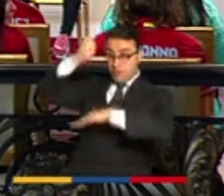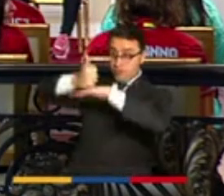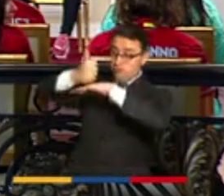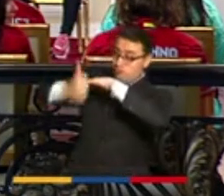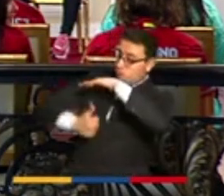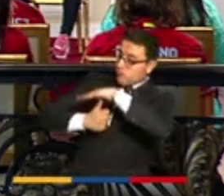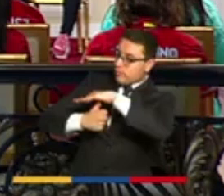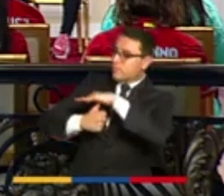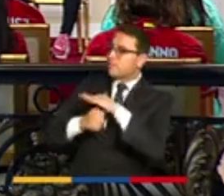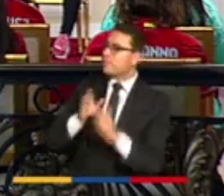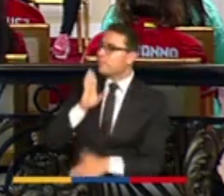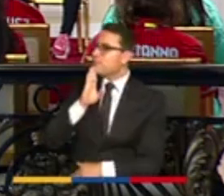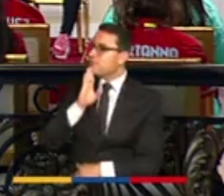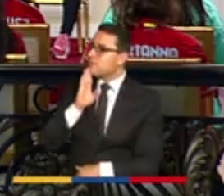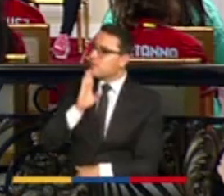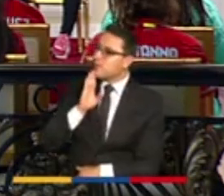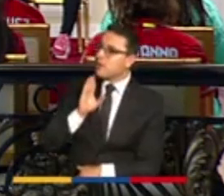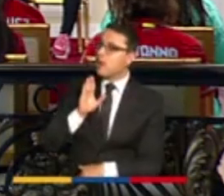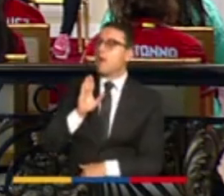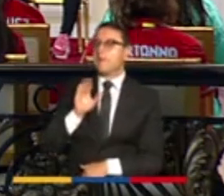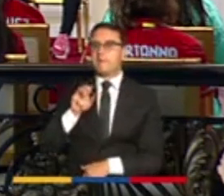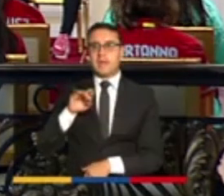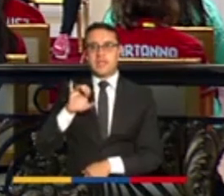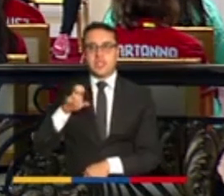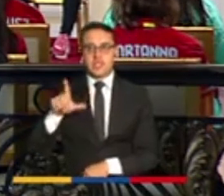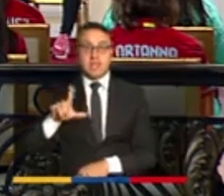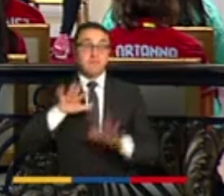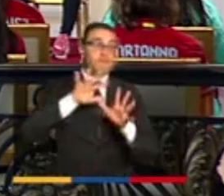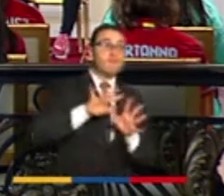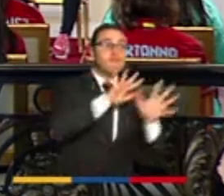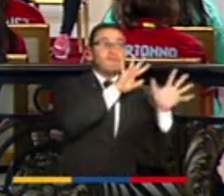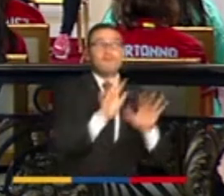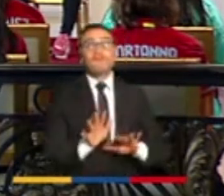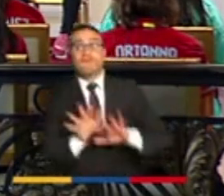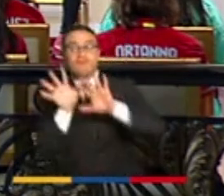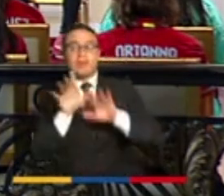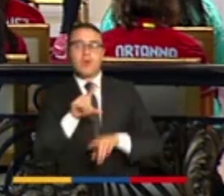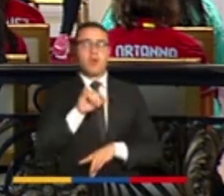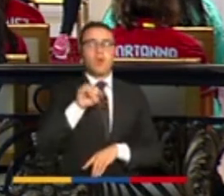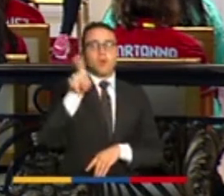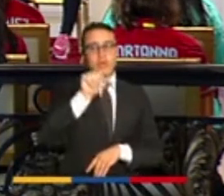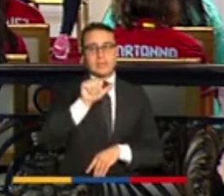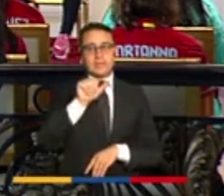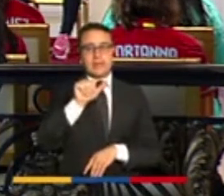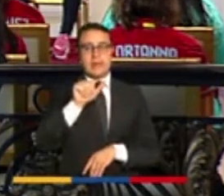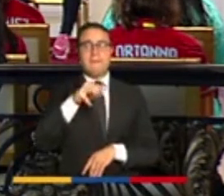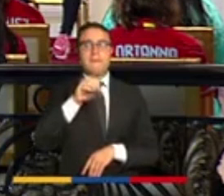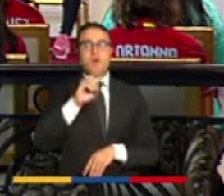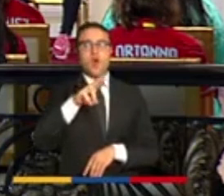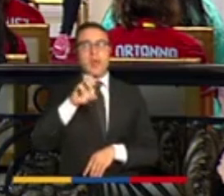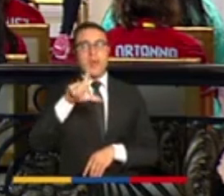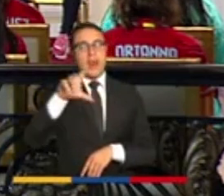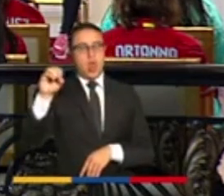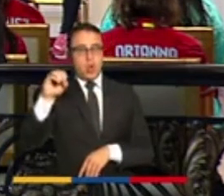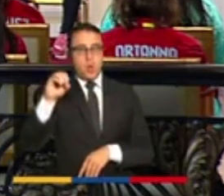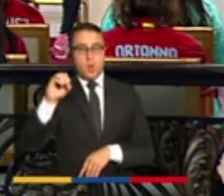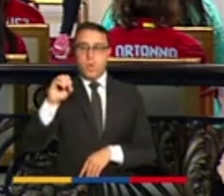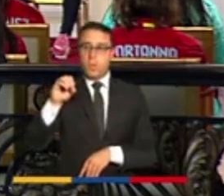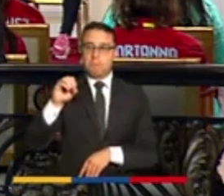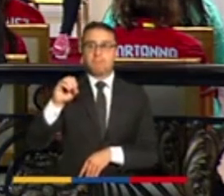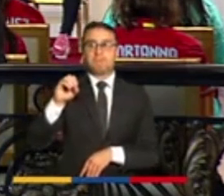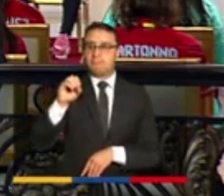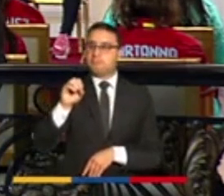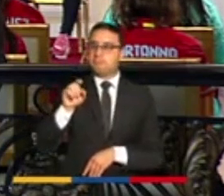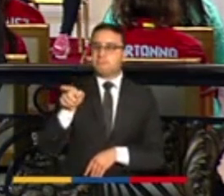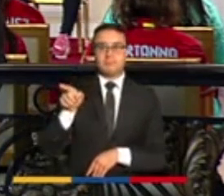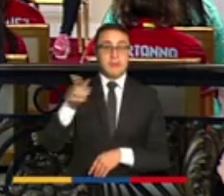allá. Arquera Luisa Fernanda Agudelo Morelo. Nuestra hija